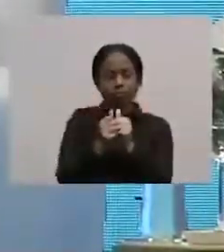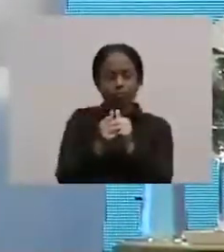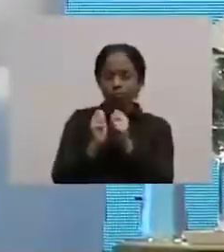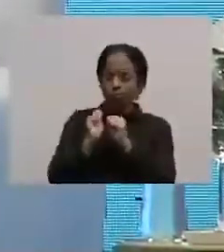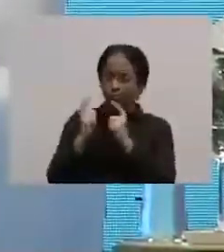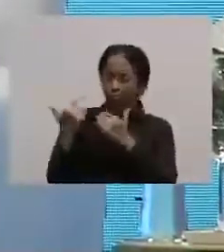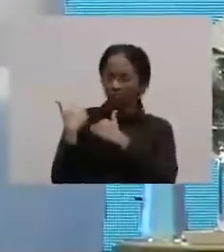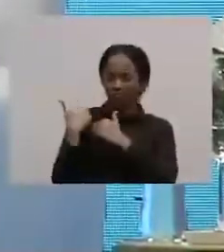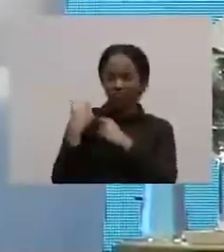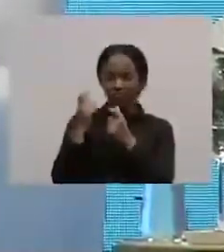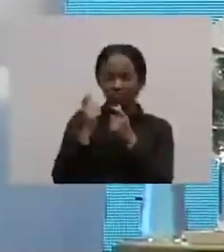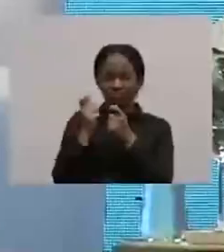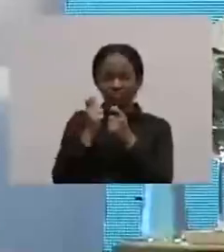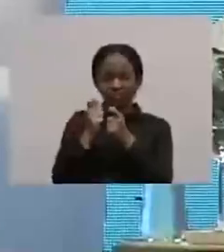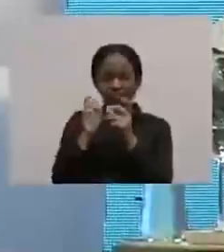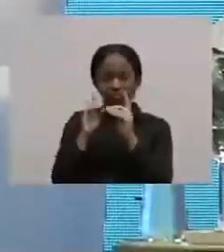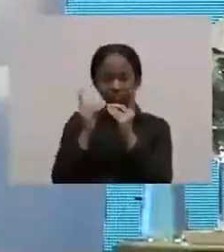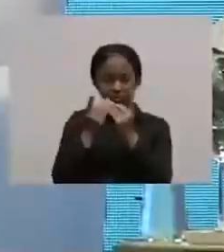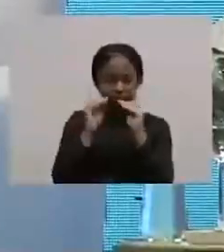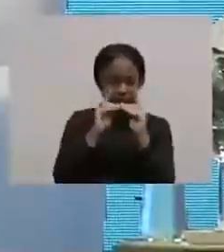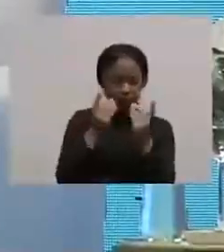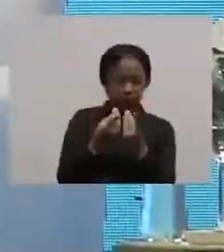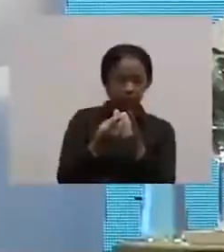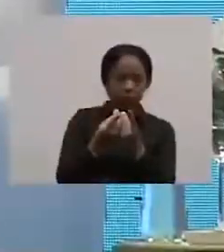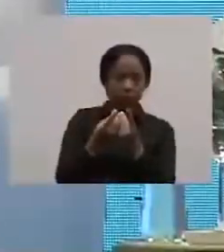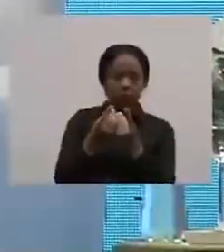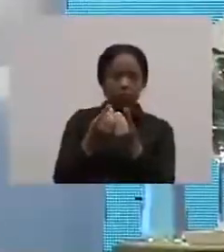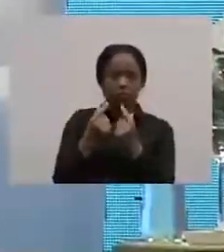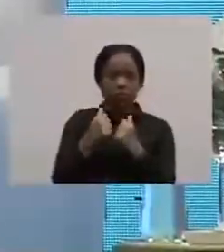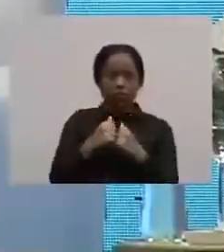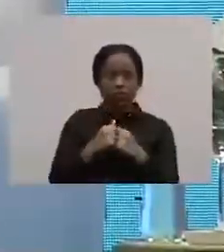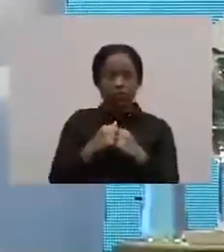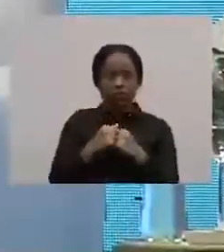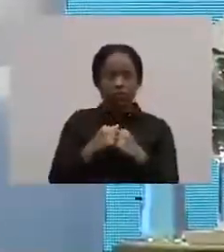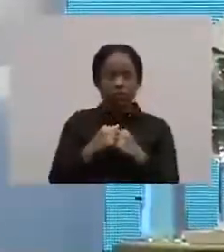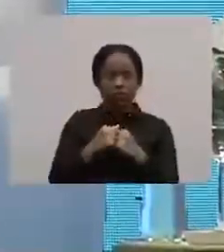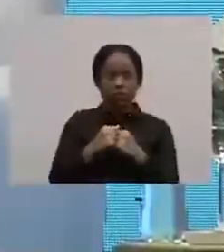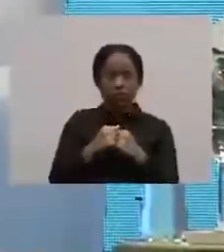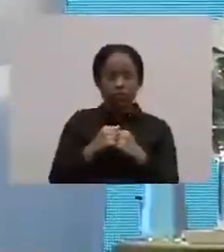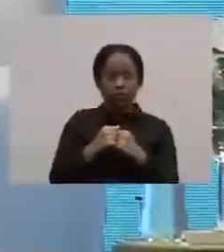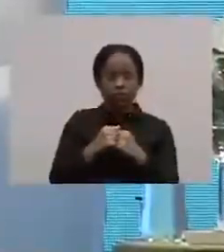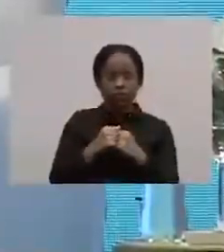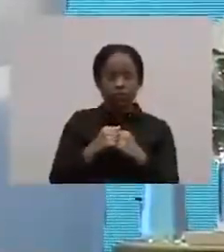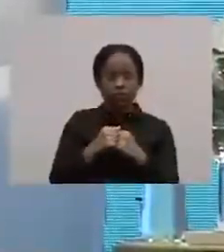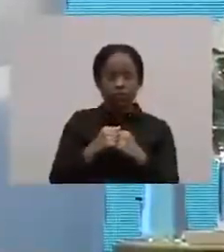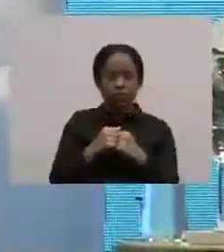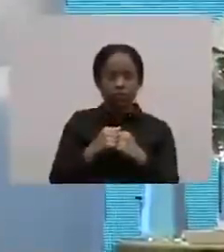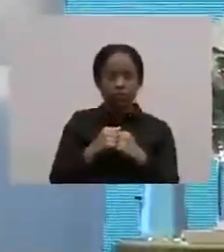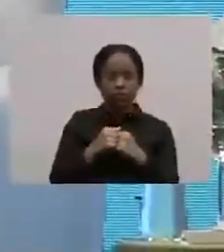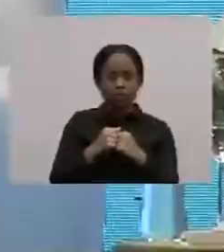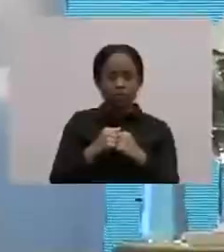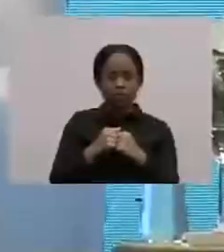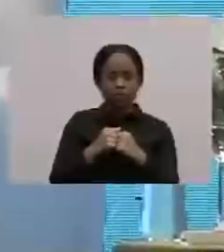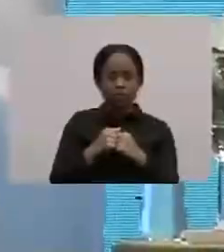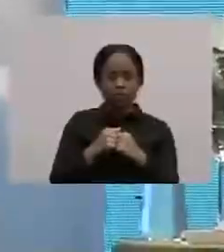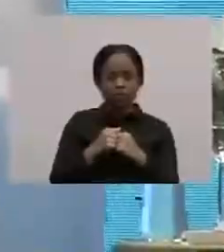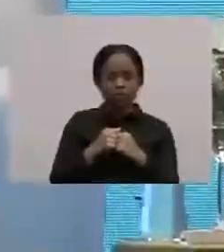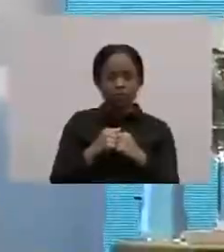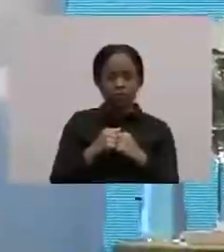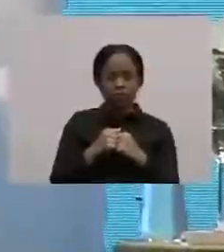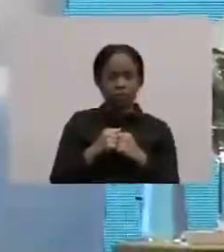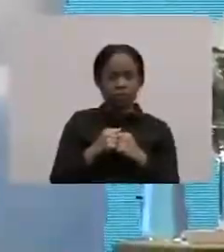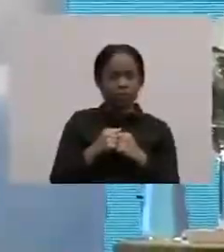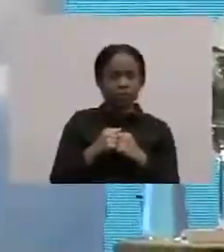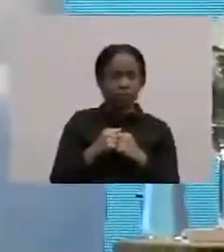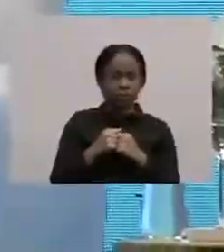a verlo para invitarlos a que él abriera la asamblea de la CIDI que habíamos realizado acá, y